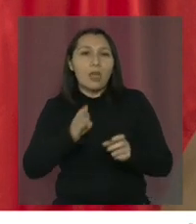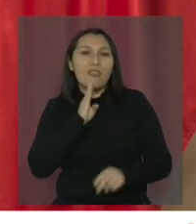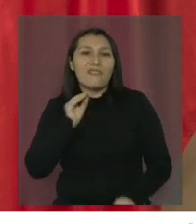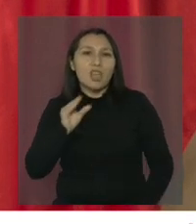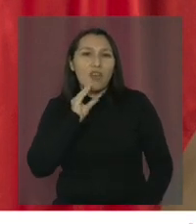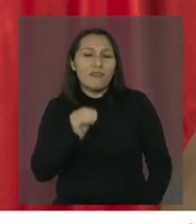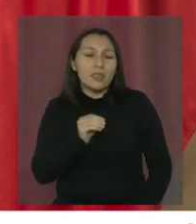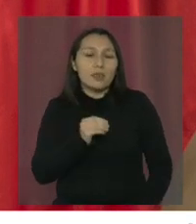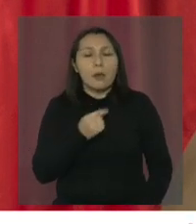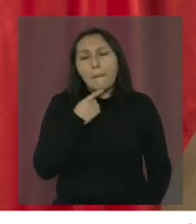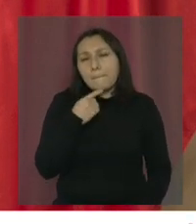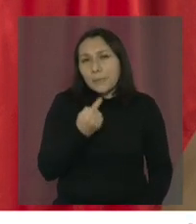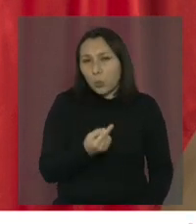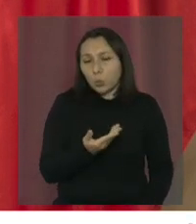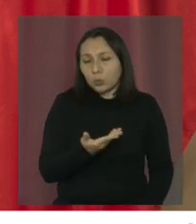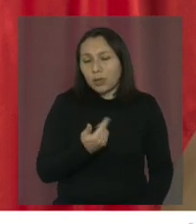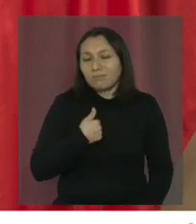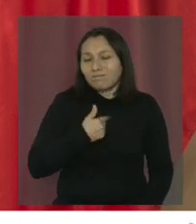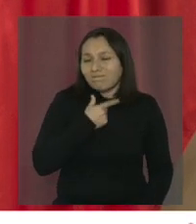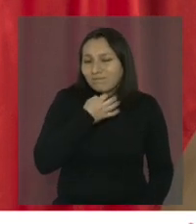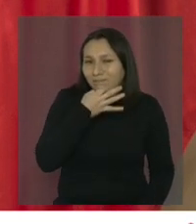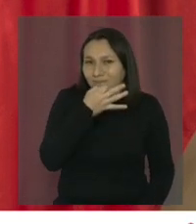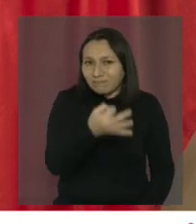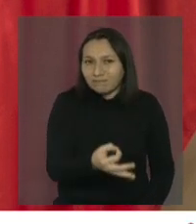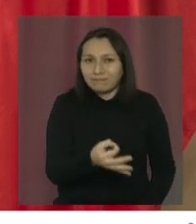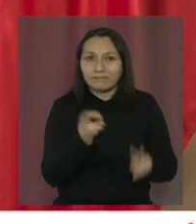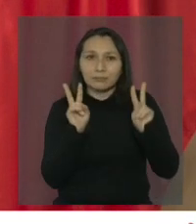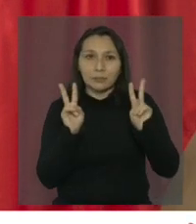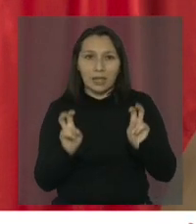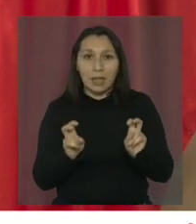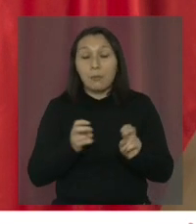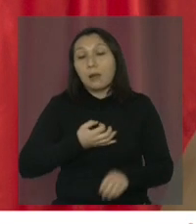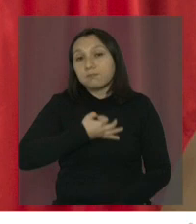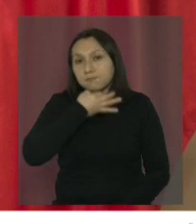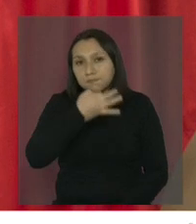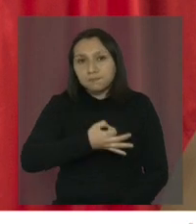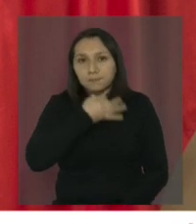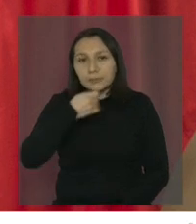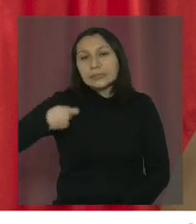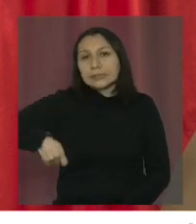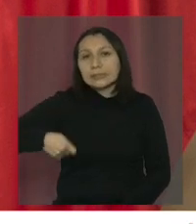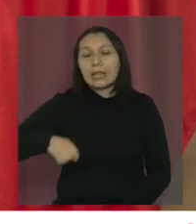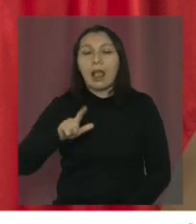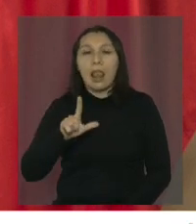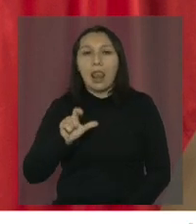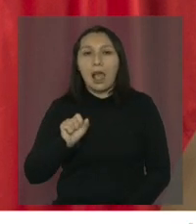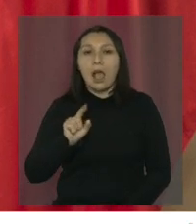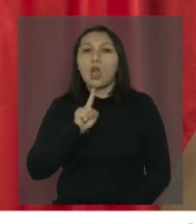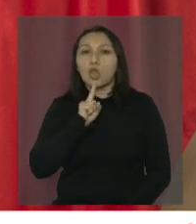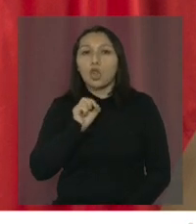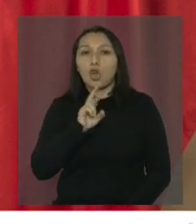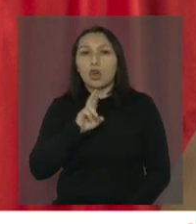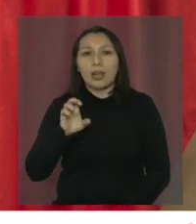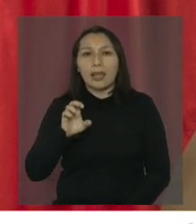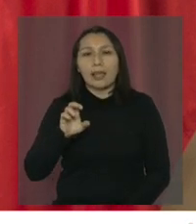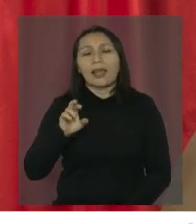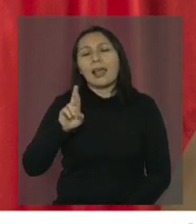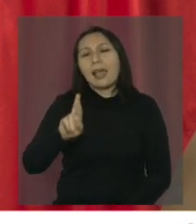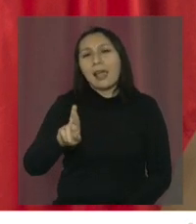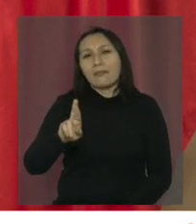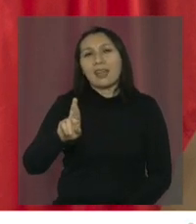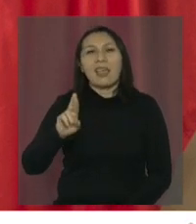bío bío y yo le quería hacer la siguiente pregunta en relación a las declaraciones del senador la torre de revolución democrática que él